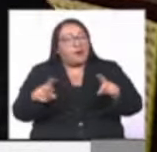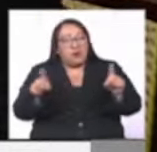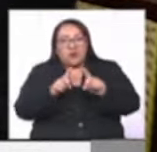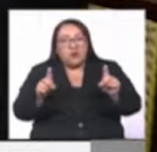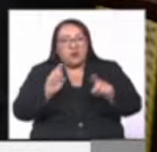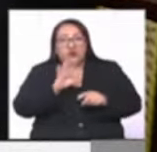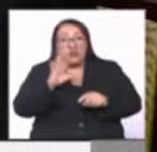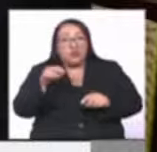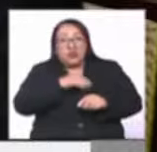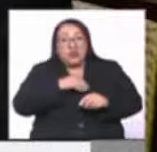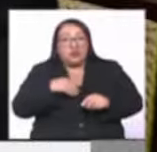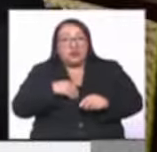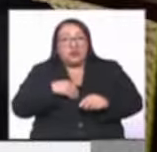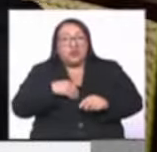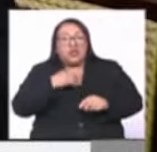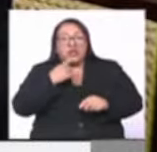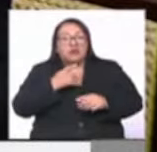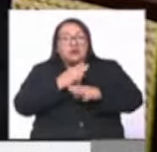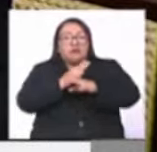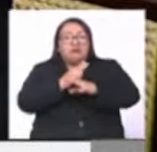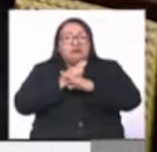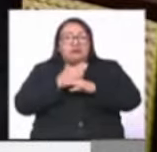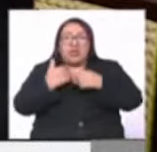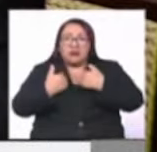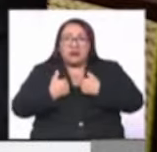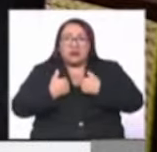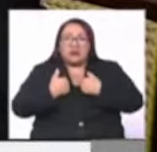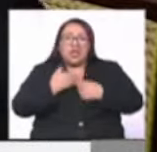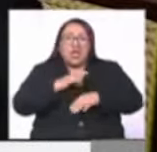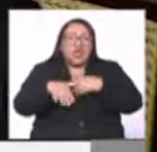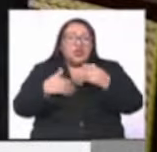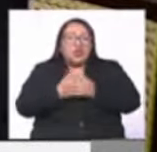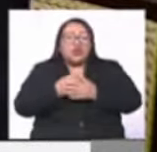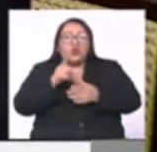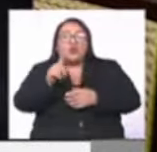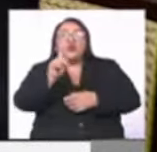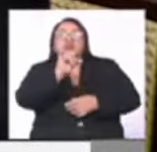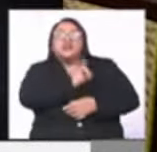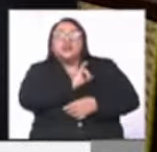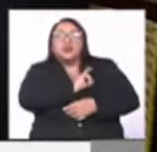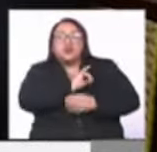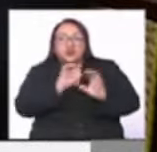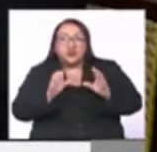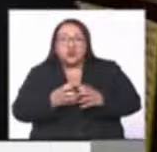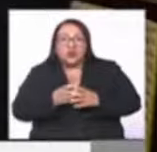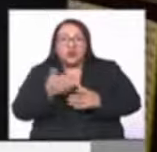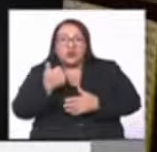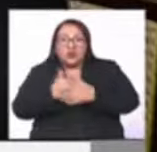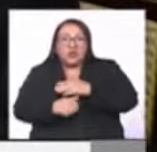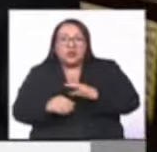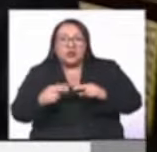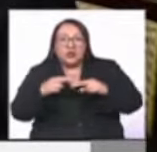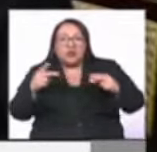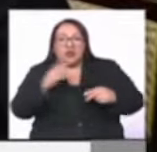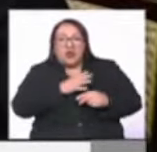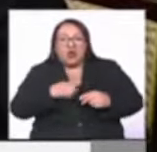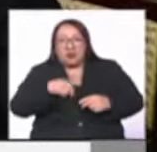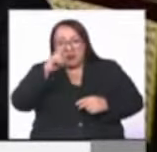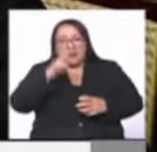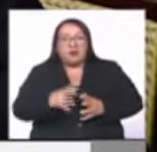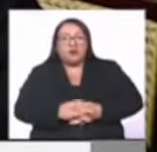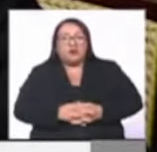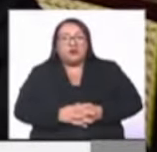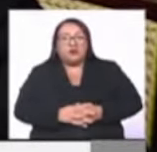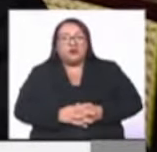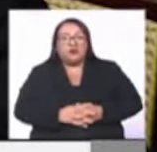de sus miembros es una inhabilitación de toda una institución dentro de la estructura del estado